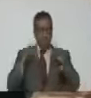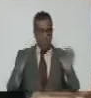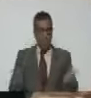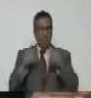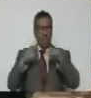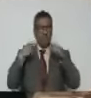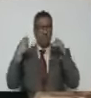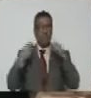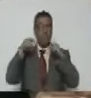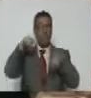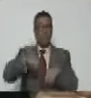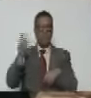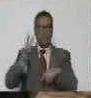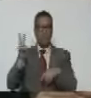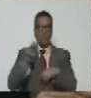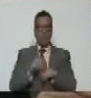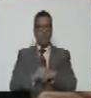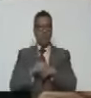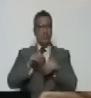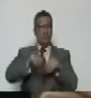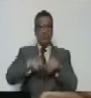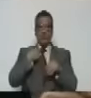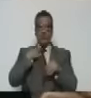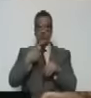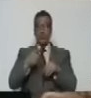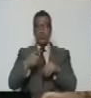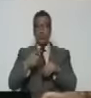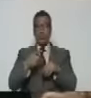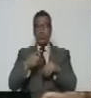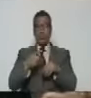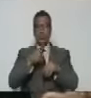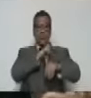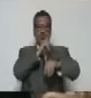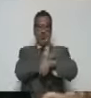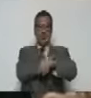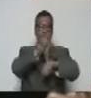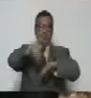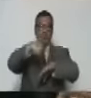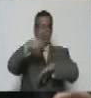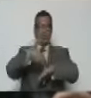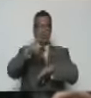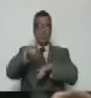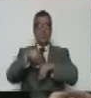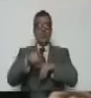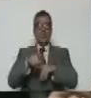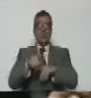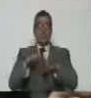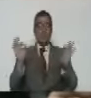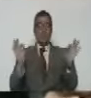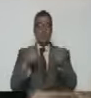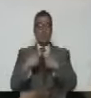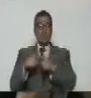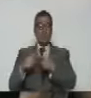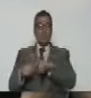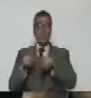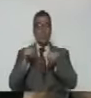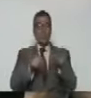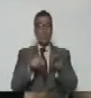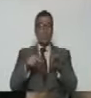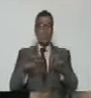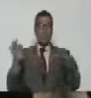promotores en este país. No puede decirse que son fuerzas nacionales. Están desarraigadas de cualquier tipo